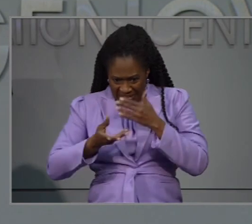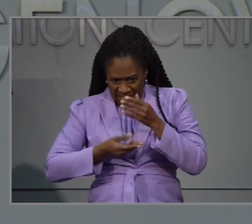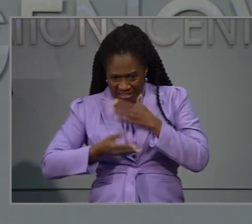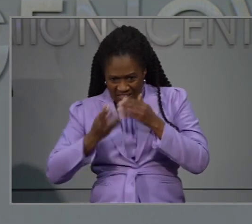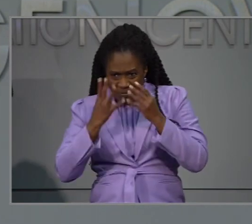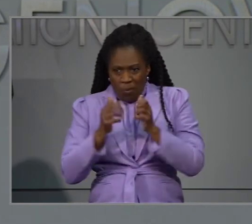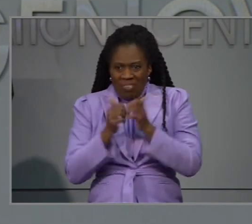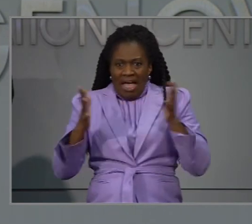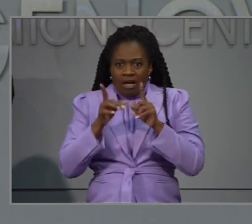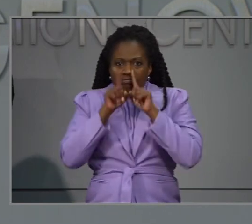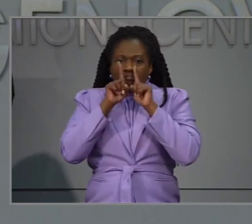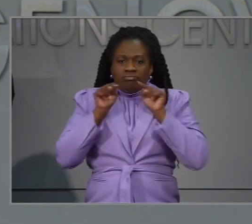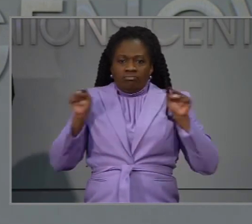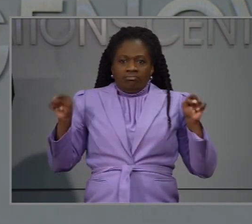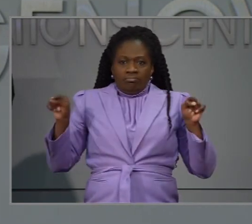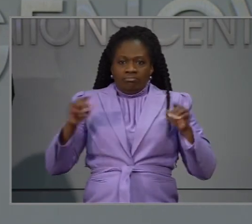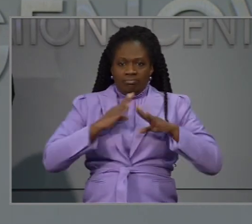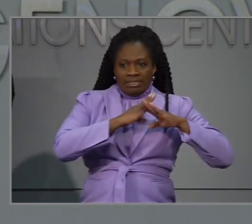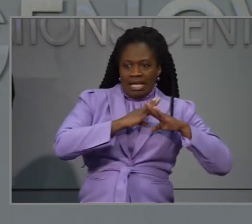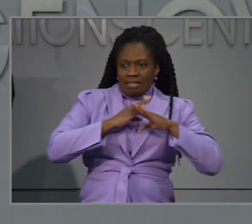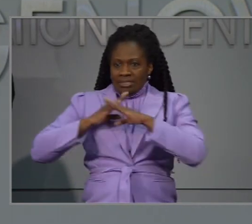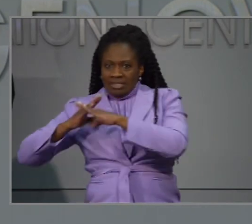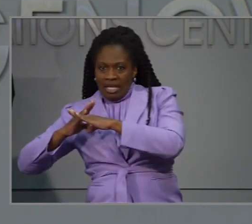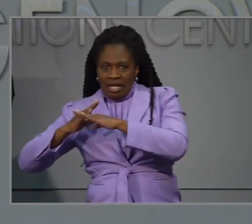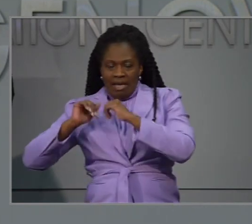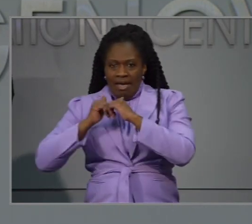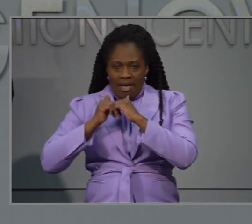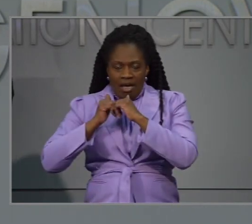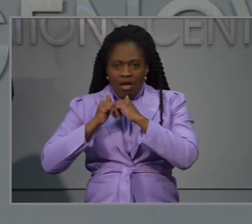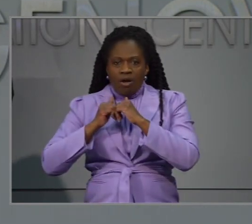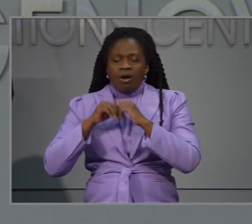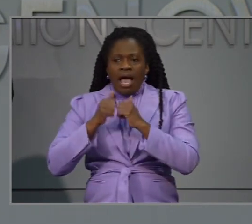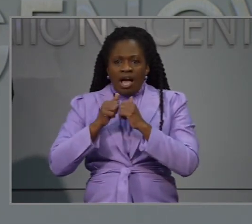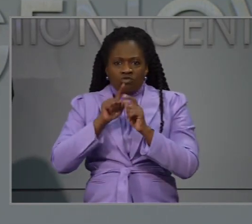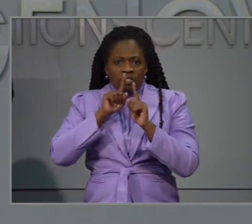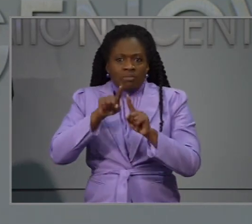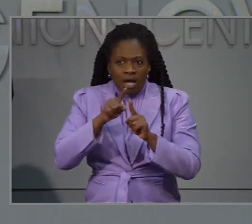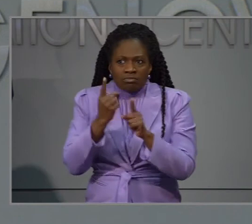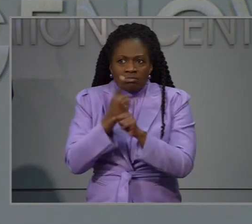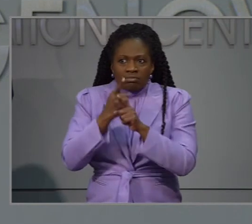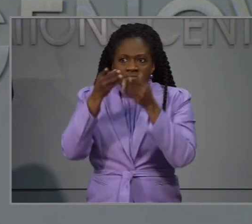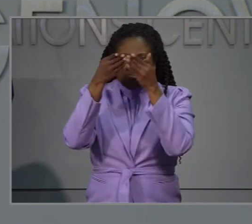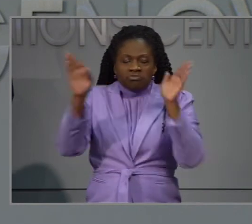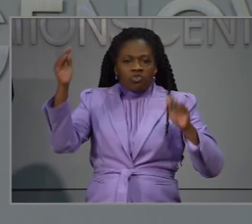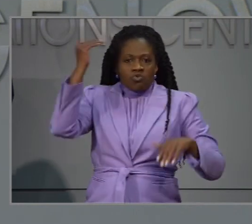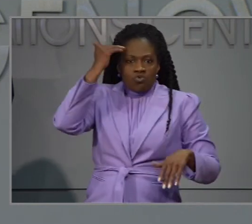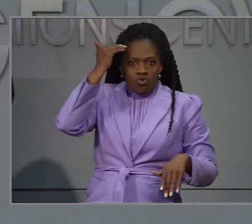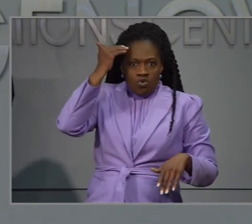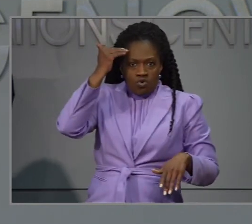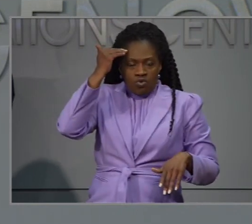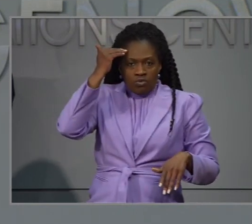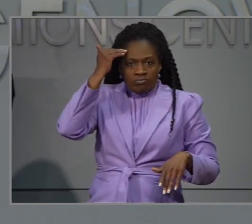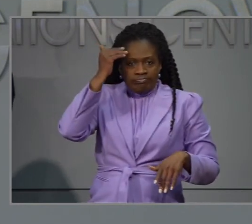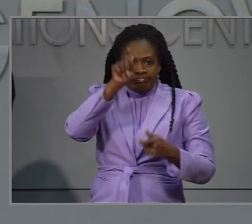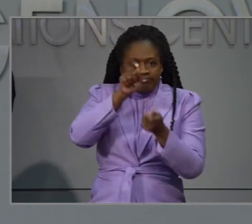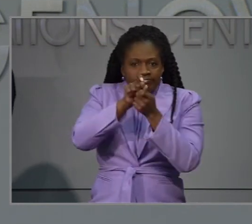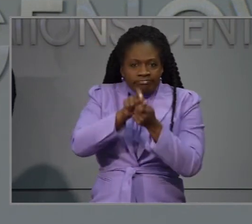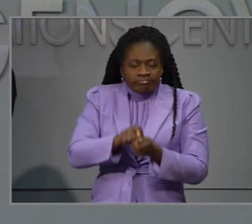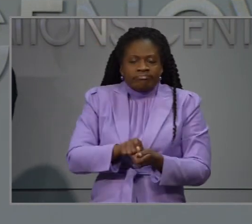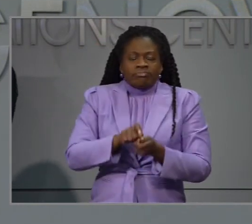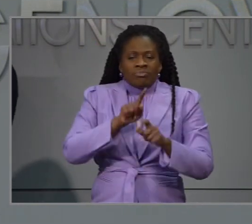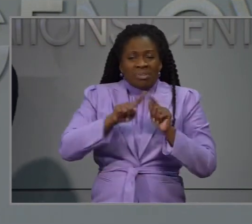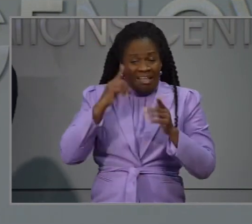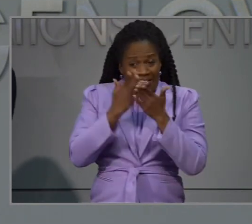ese perfecto equilibrio para poder dar a conocer la información y proteger la salud pública a la vez que respondemos para